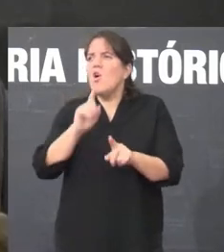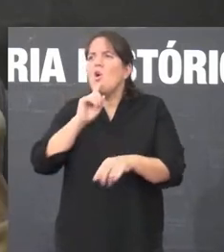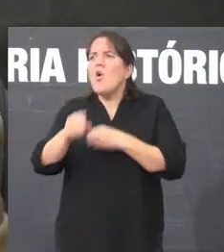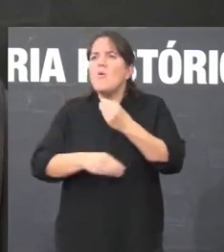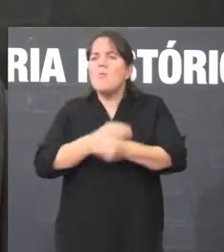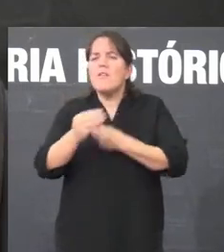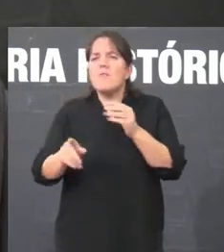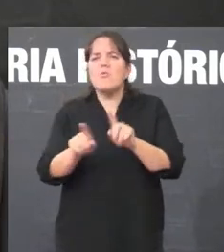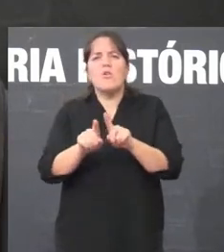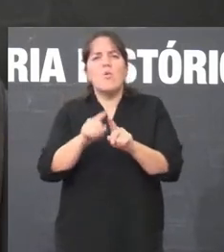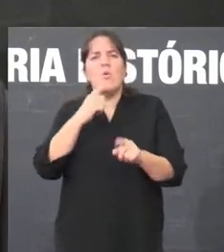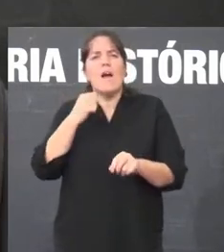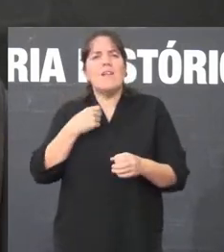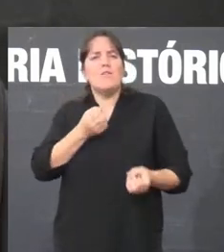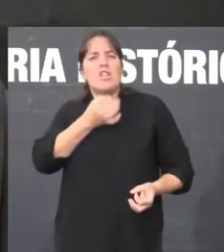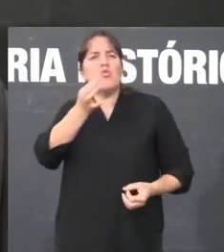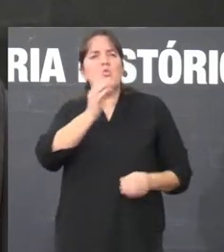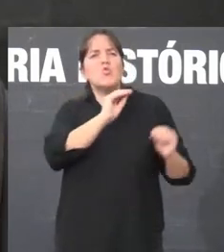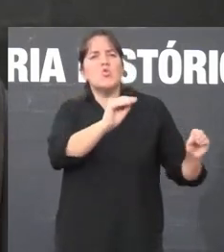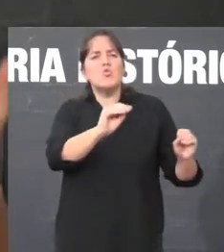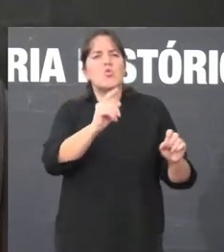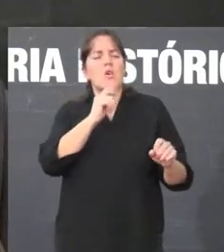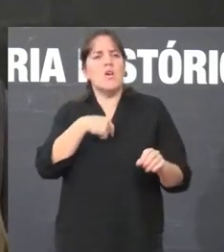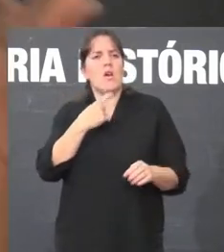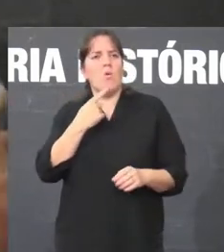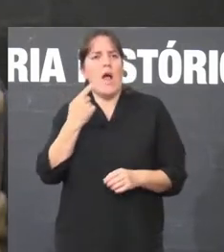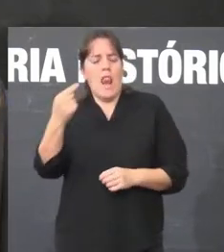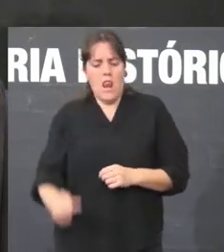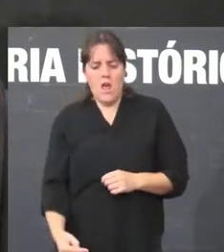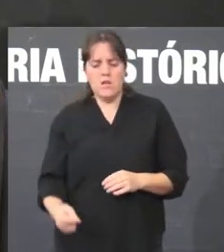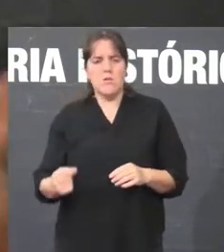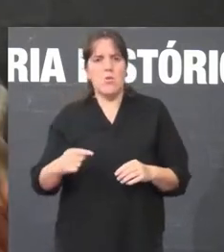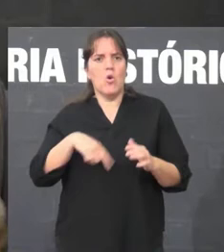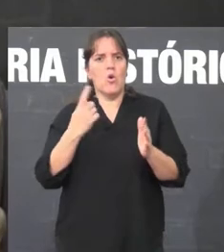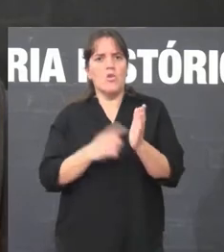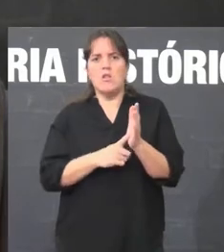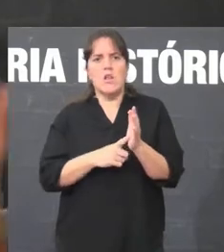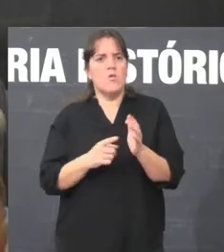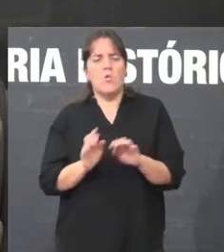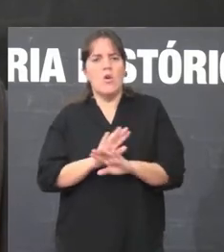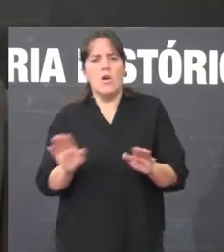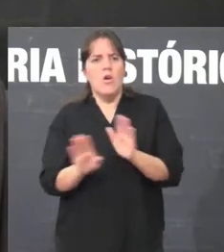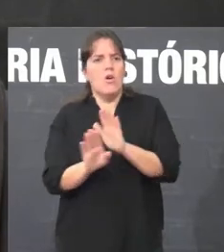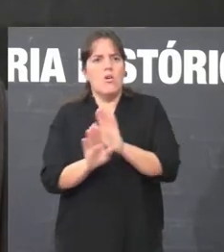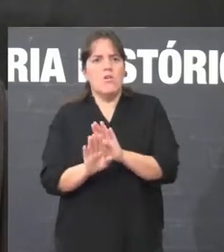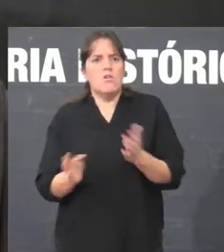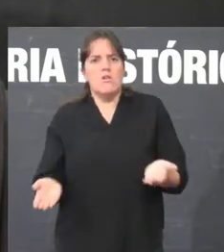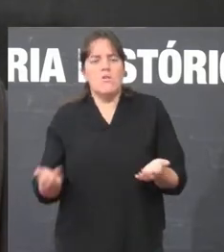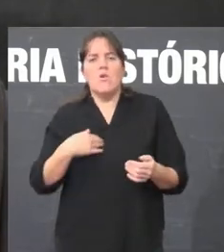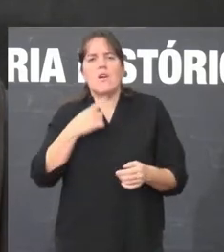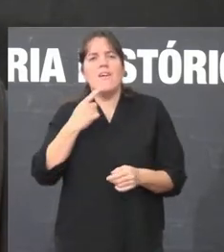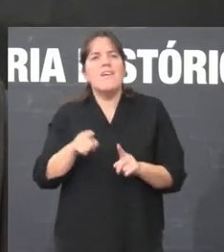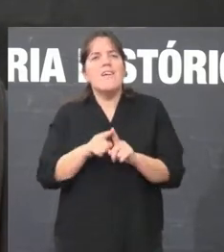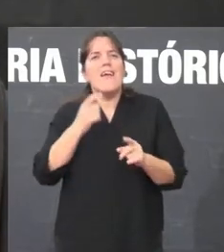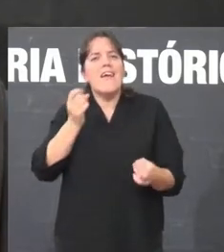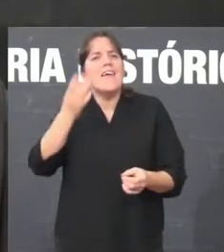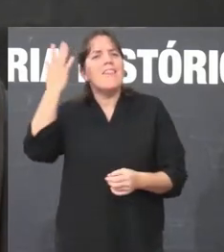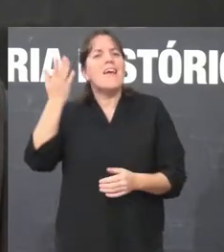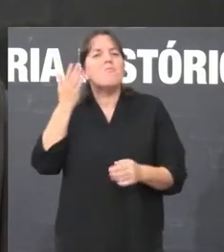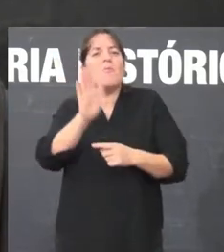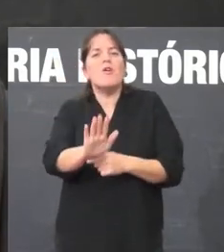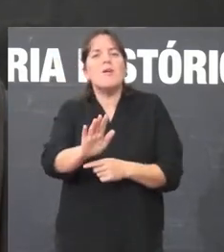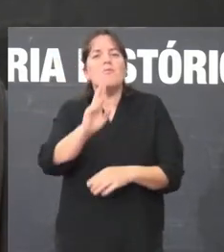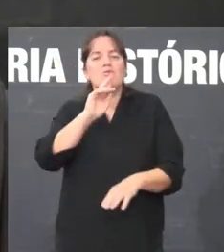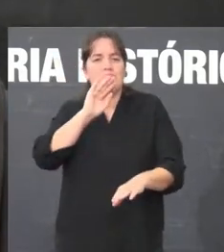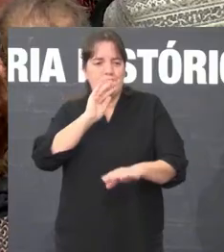argumentario criminalizador de ideas absolutamente lexítimas e democráticas como as que representamos aquí as tres